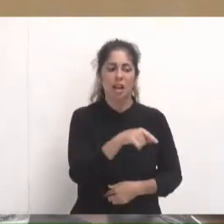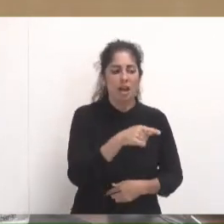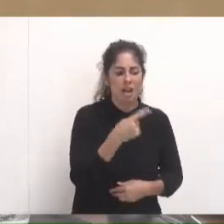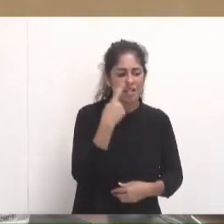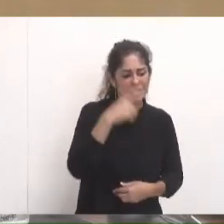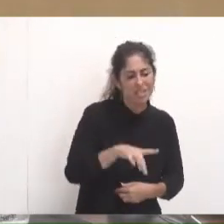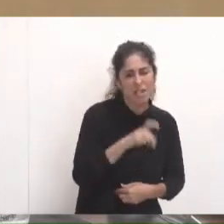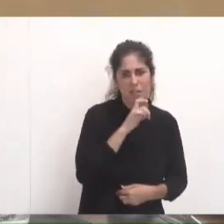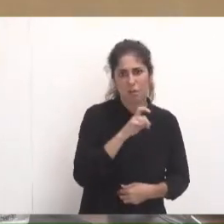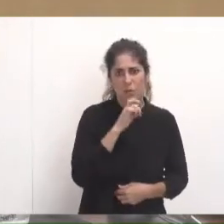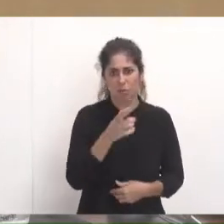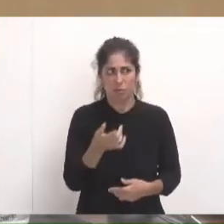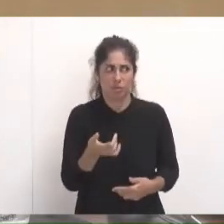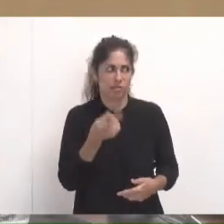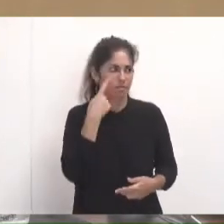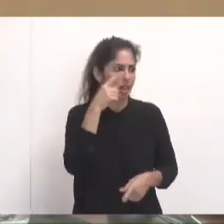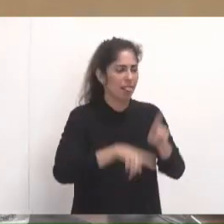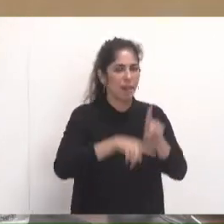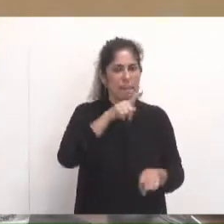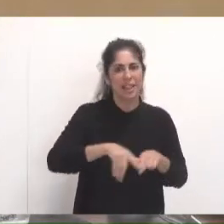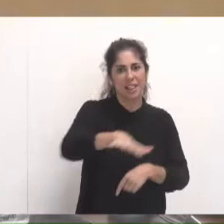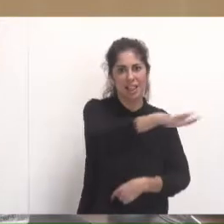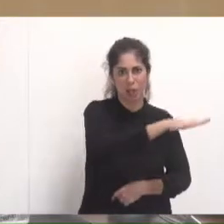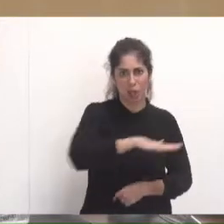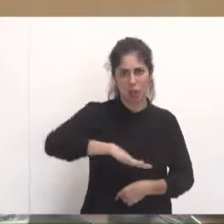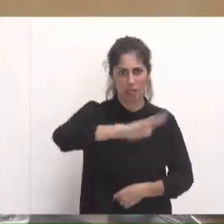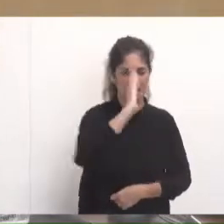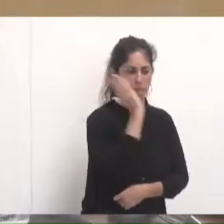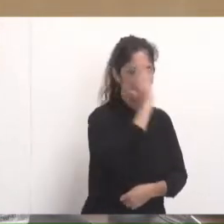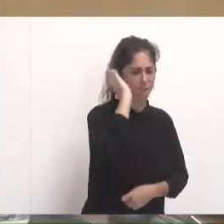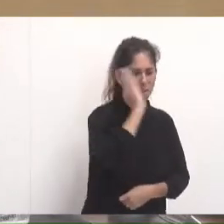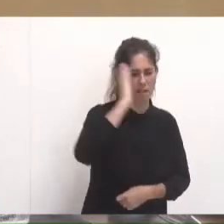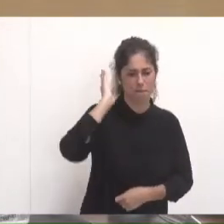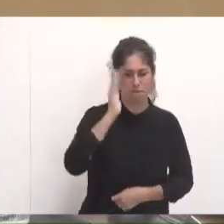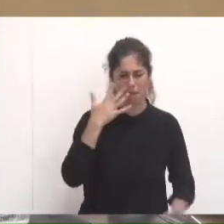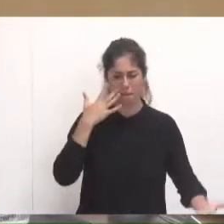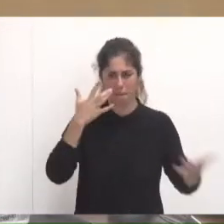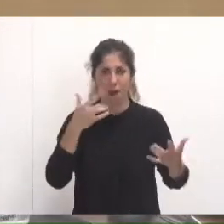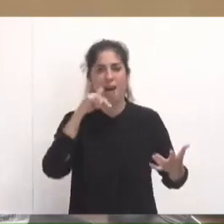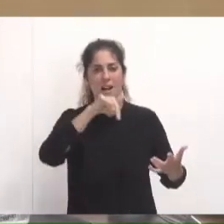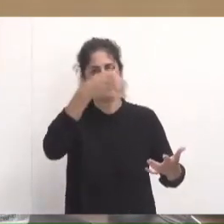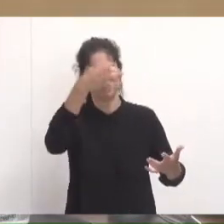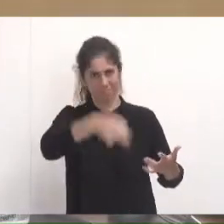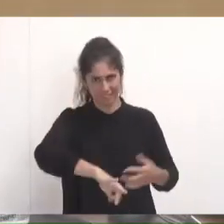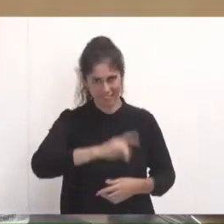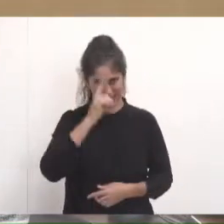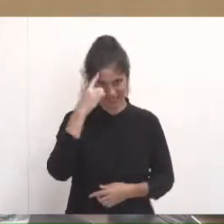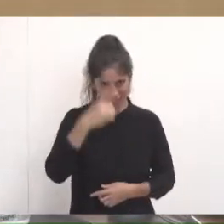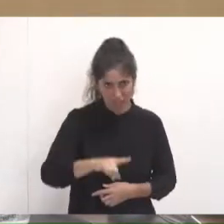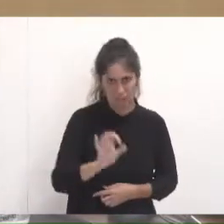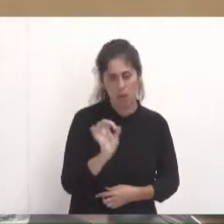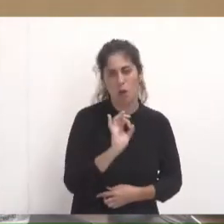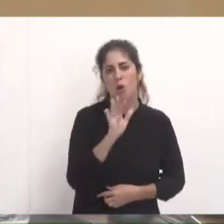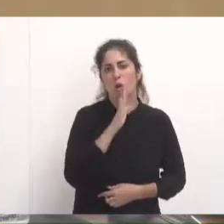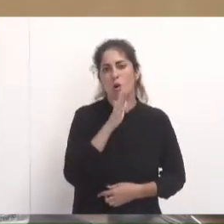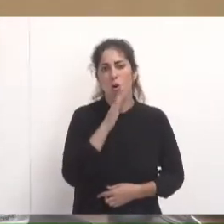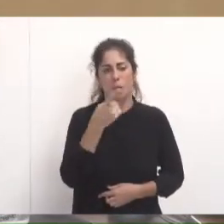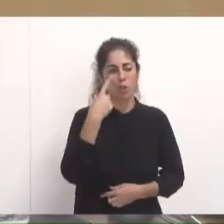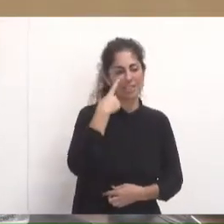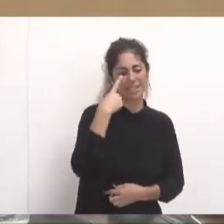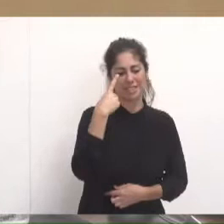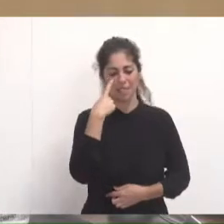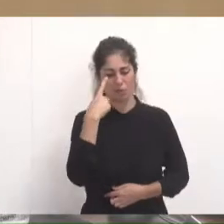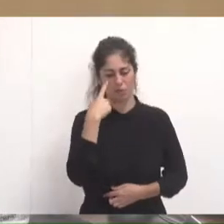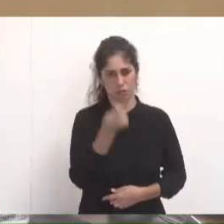con datos bien por las afecciones en las zonas en las que se empieza a visualizar o bien por medios de tocones, testigos, que lo que hacen es